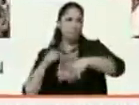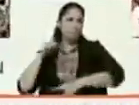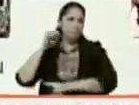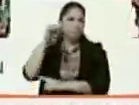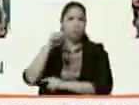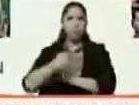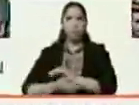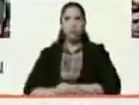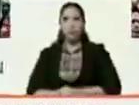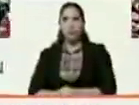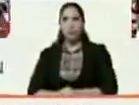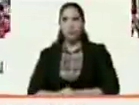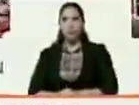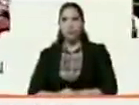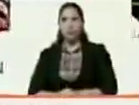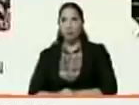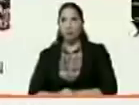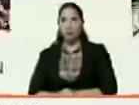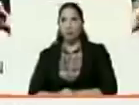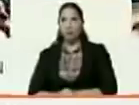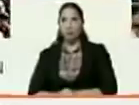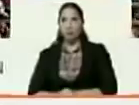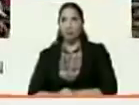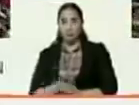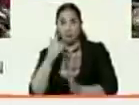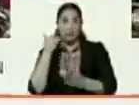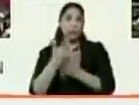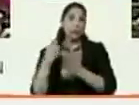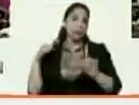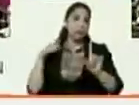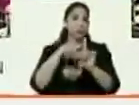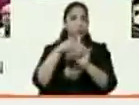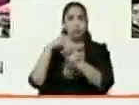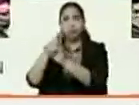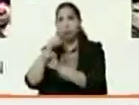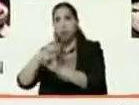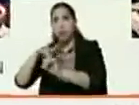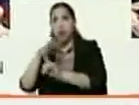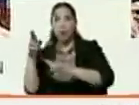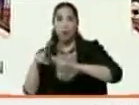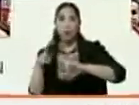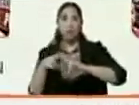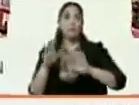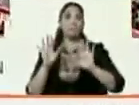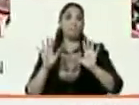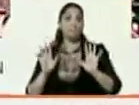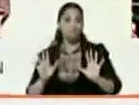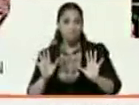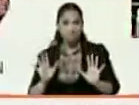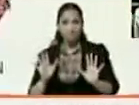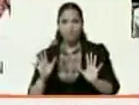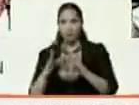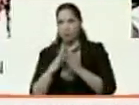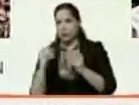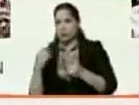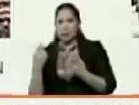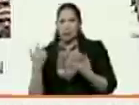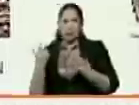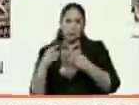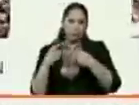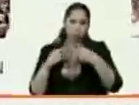revolucionario? Y mire que han atacado al pueblo del Táchira por todos los